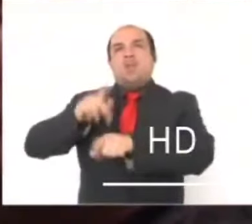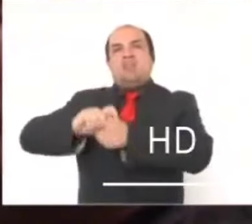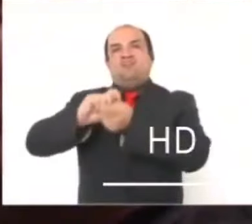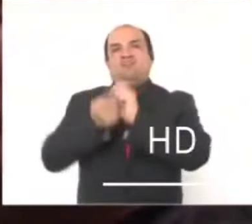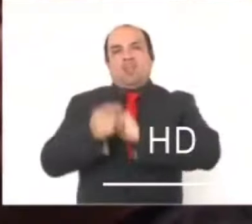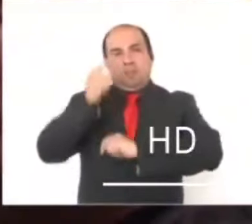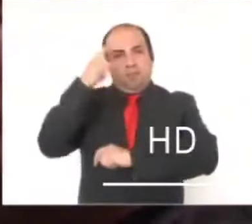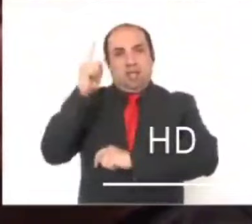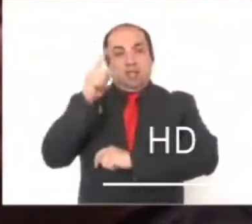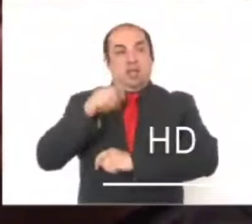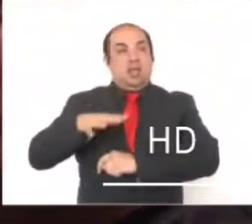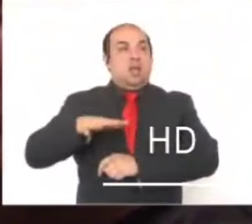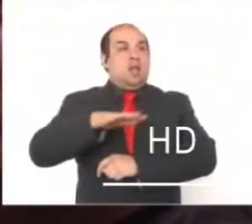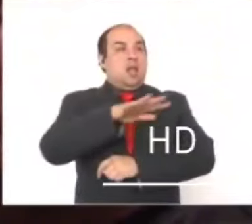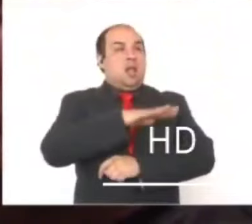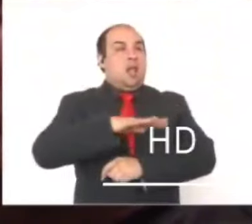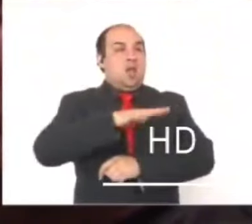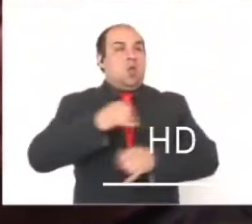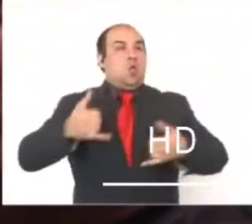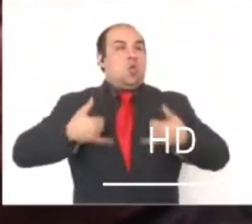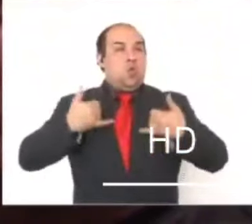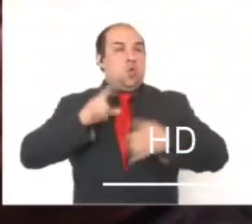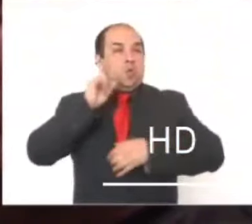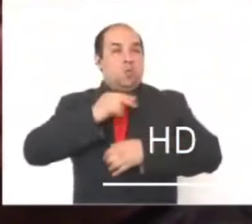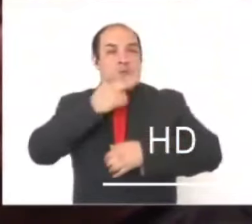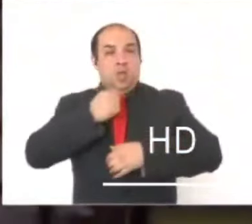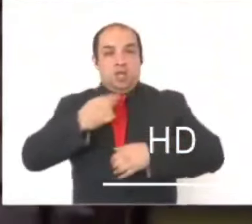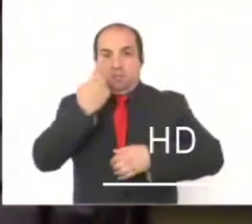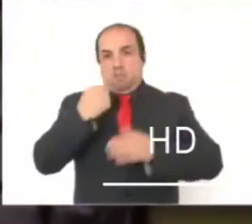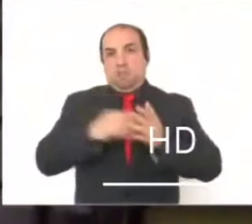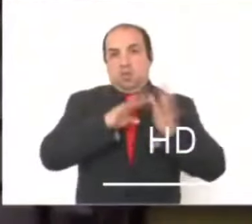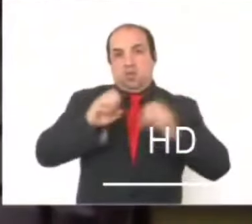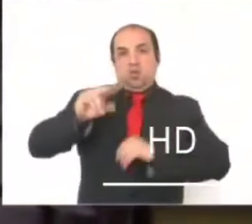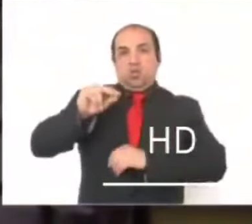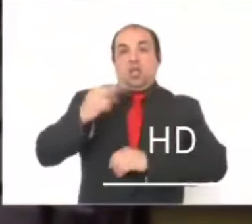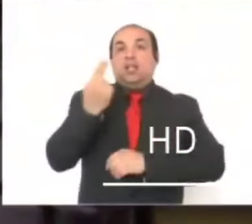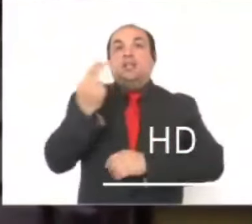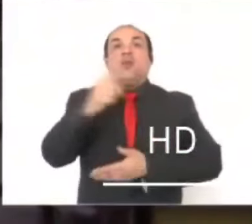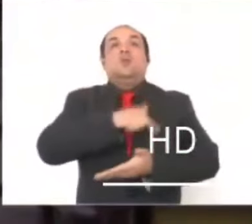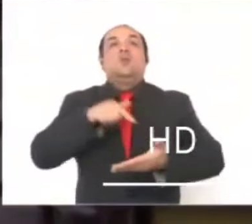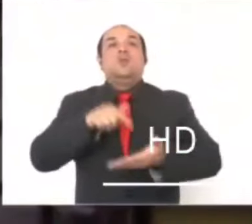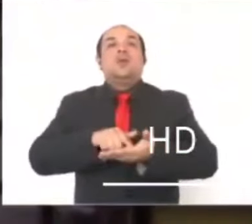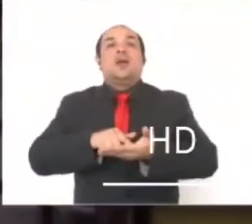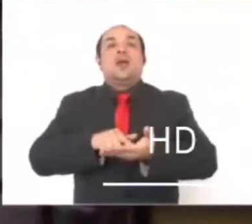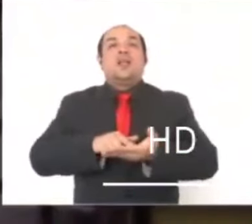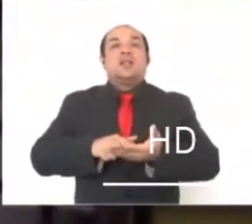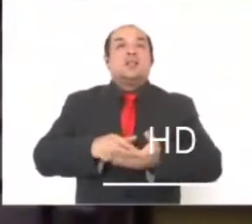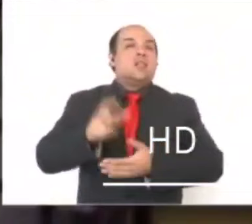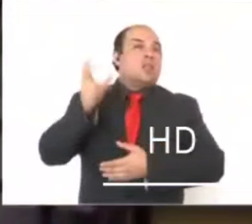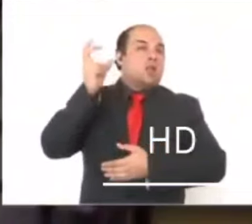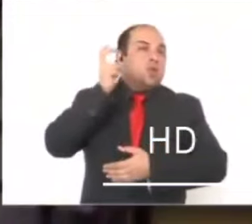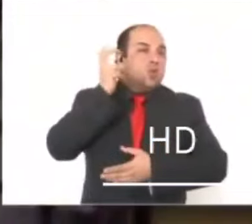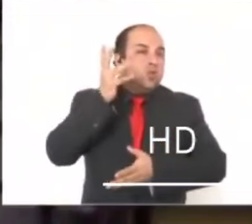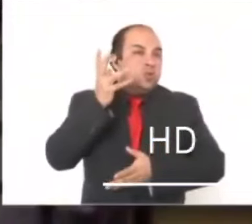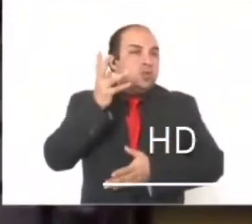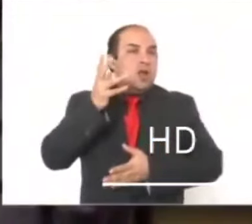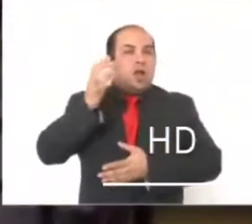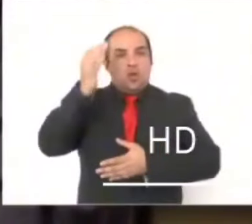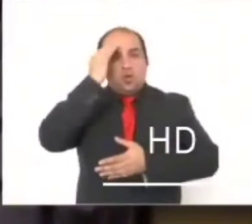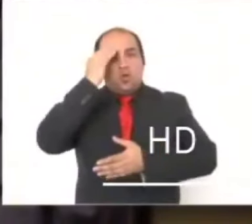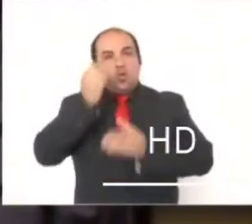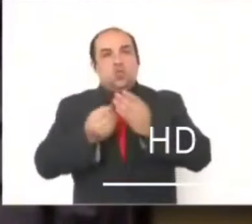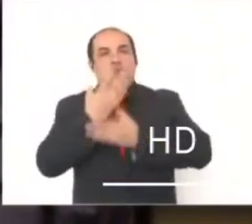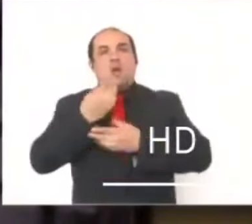de los 80 necesitaban un lugar para adquirir y conocer las melodías, ritmos y